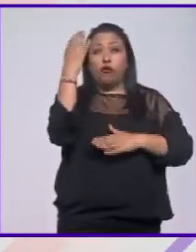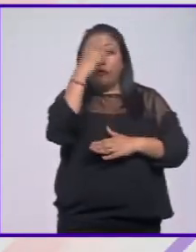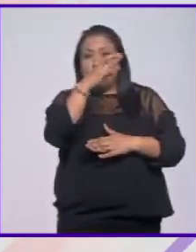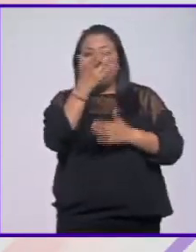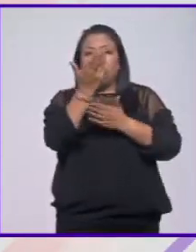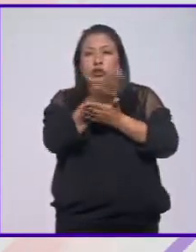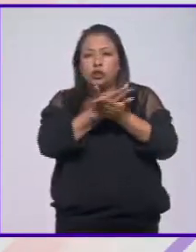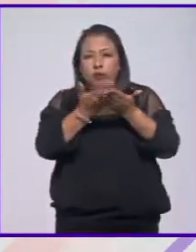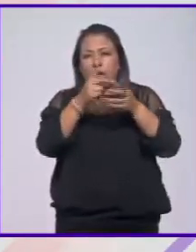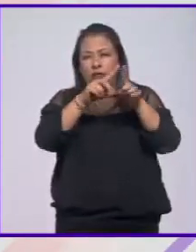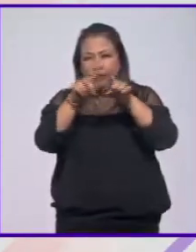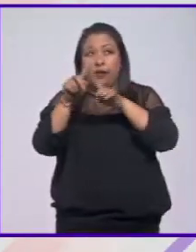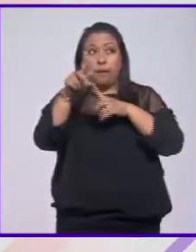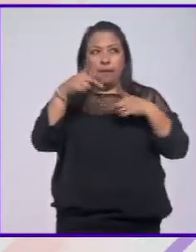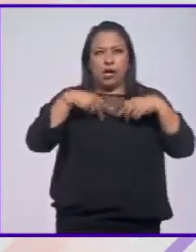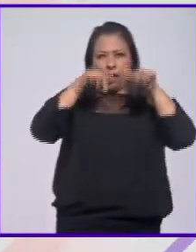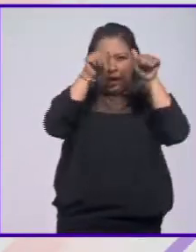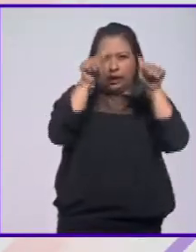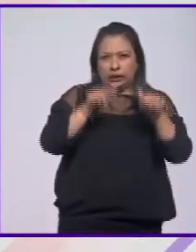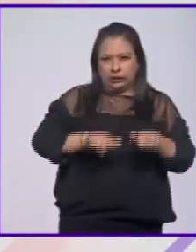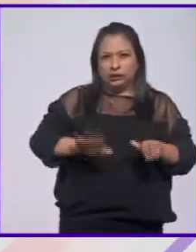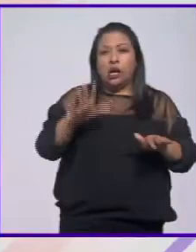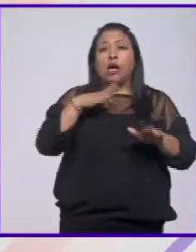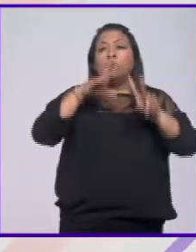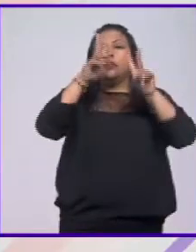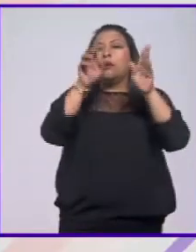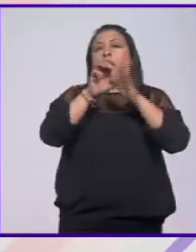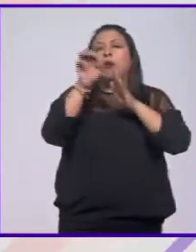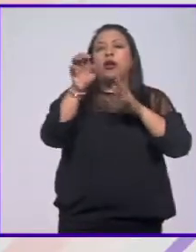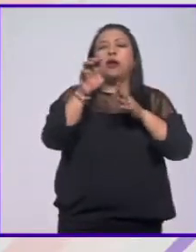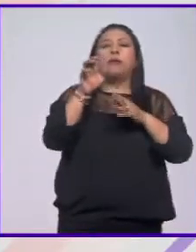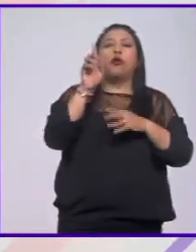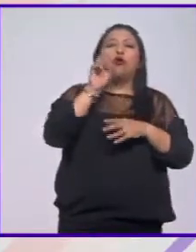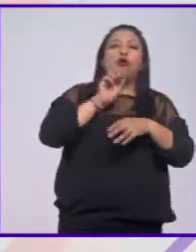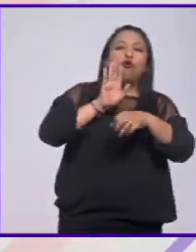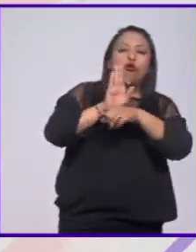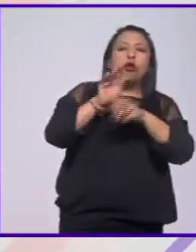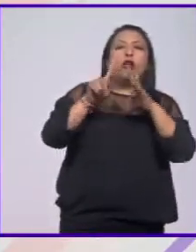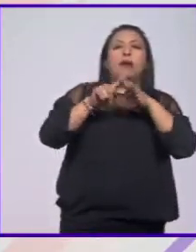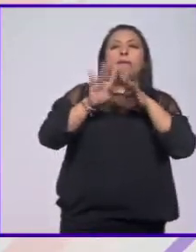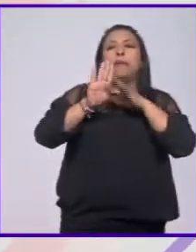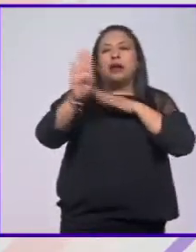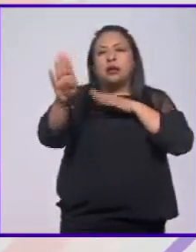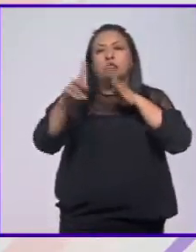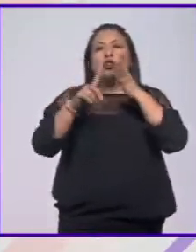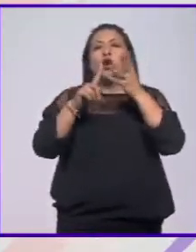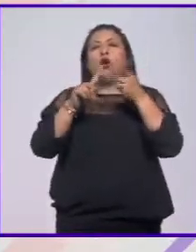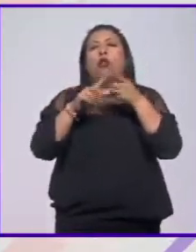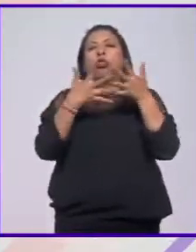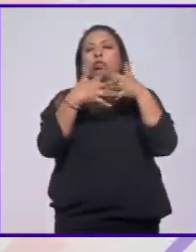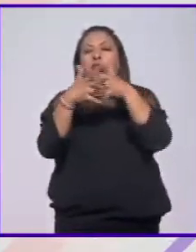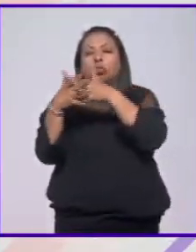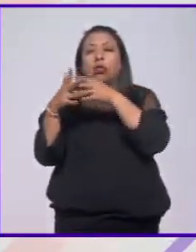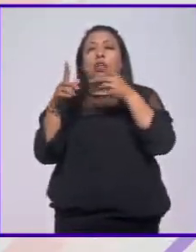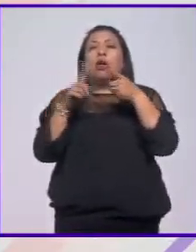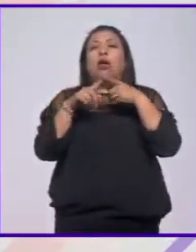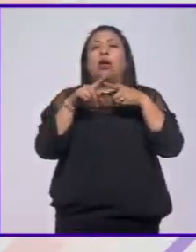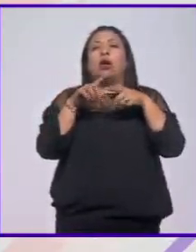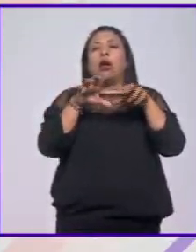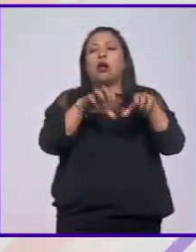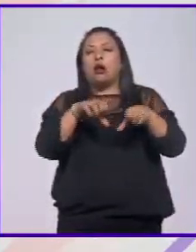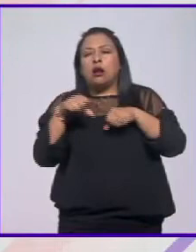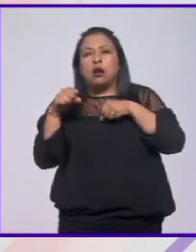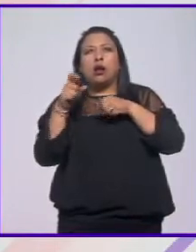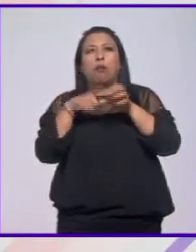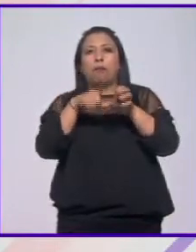y dibujos, los artistas abordan temas como el feminismo, migración, mestizaje, descolonización, así como la